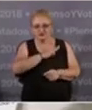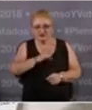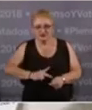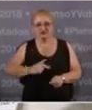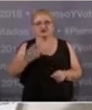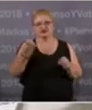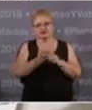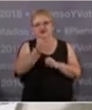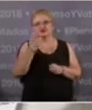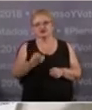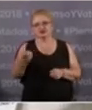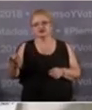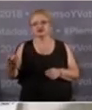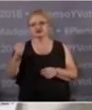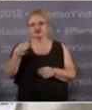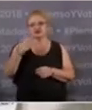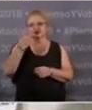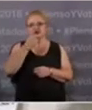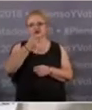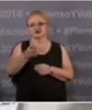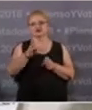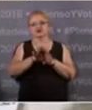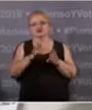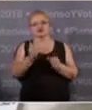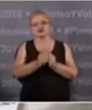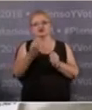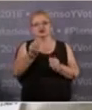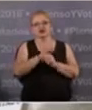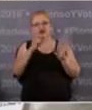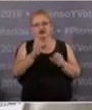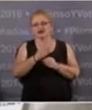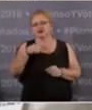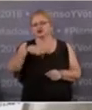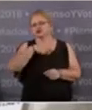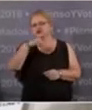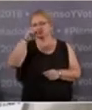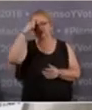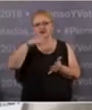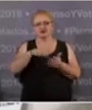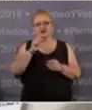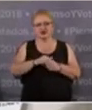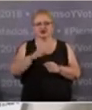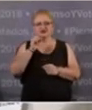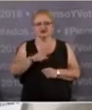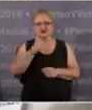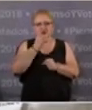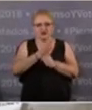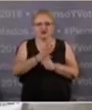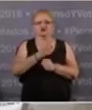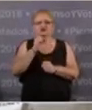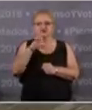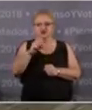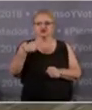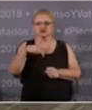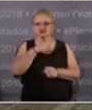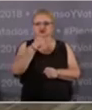en esta coordinación. Y ahí quiero plantearlo con mucha claridad: nosotros no creemos en el mando único, creemos que justamente el mando único es lo que ha evitado